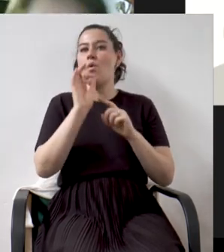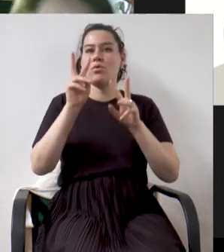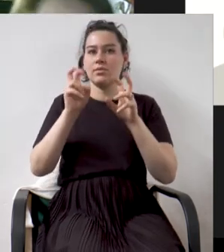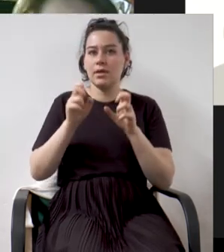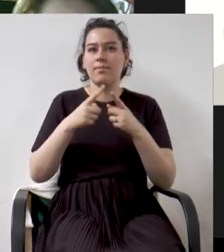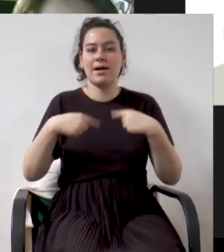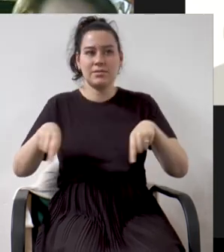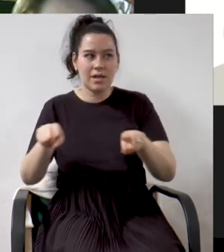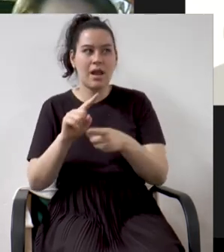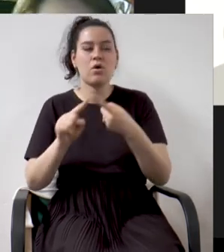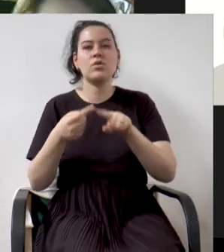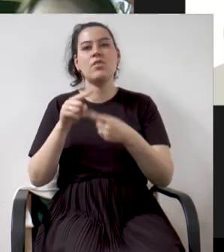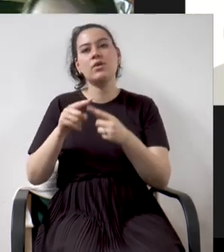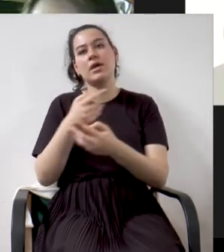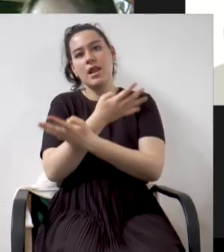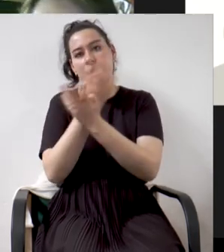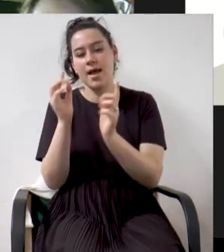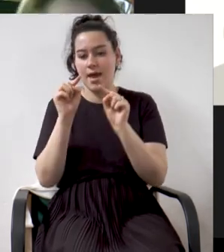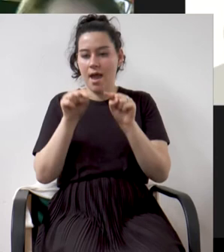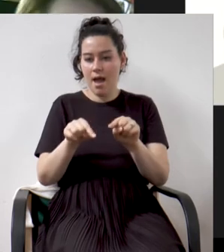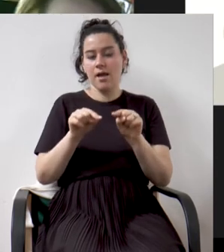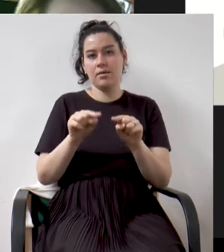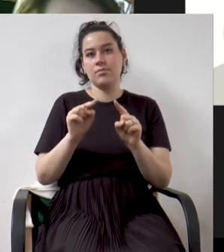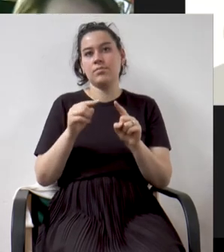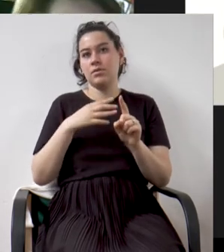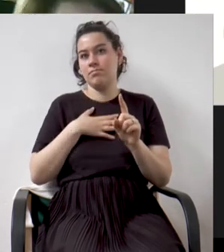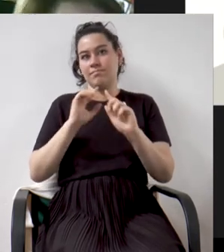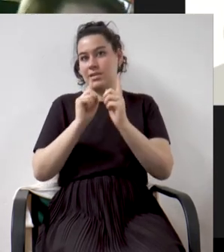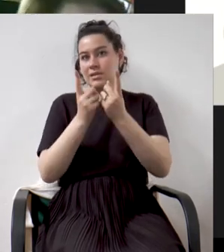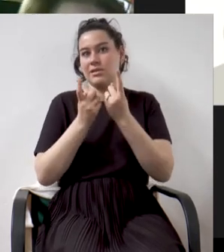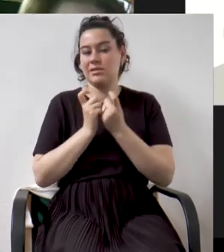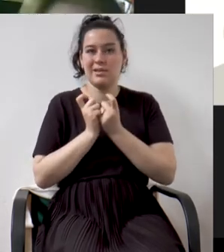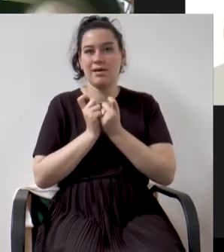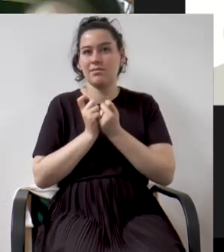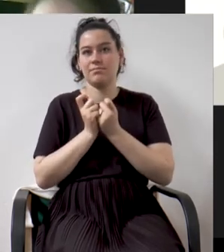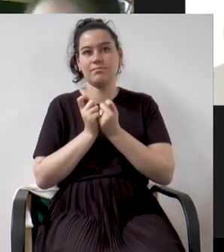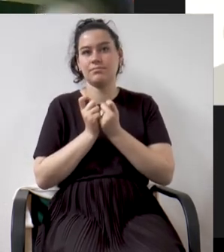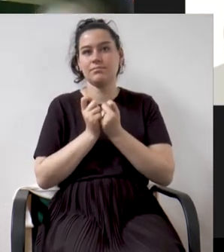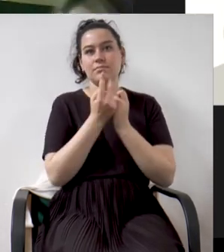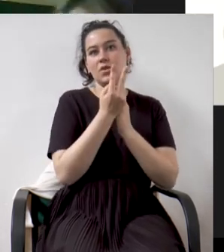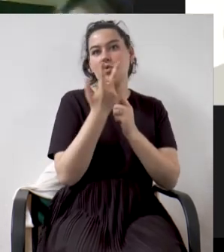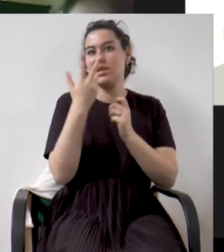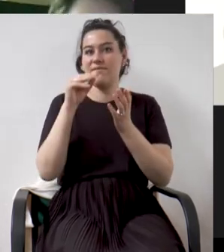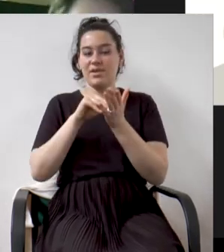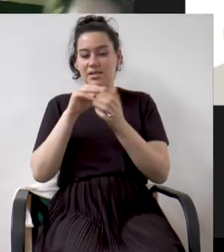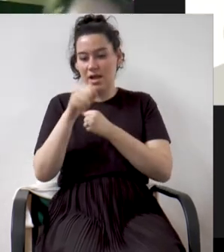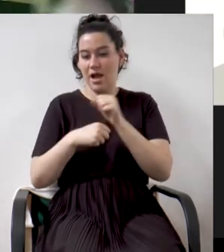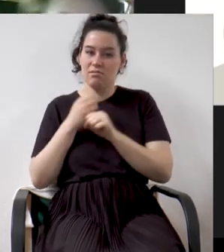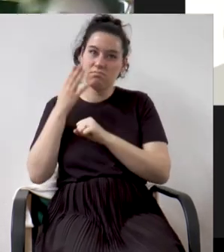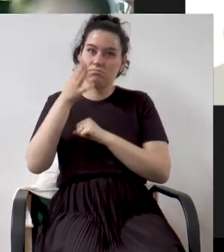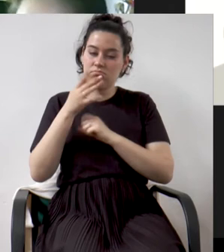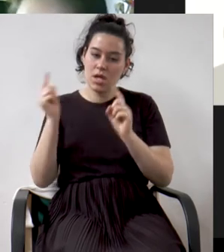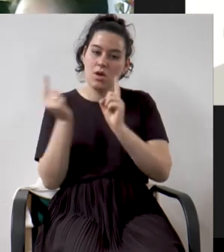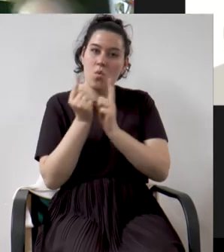las salas de coordinadores generales, que es hasta así instaurado yo por necesidad, me reúno 2-3 veces por año con todos los coordinadores de las